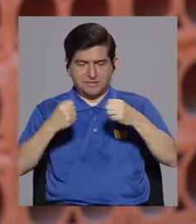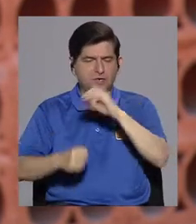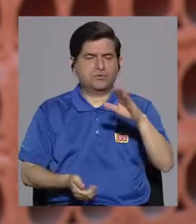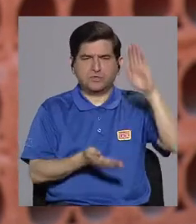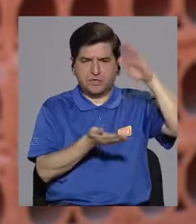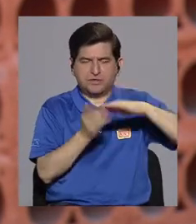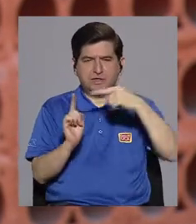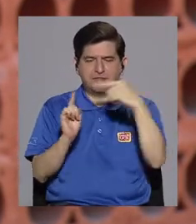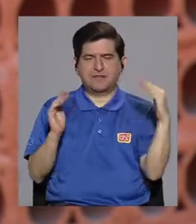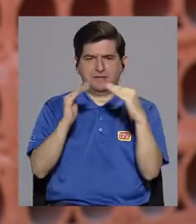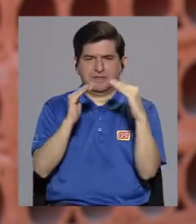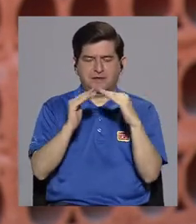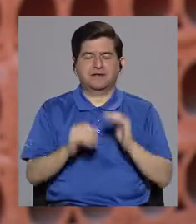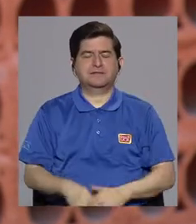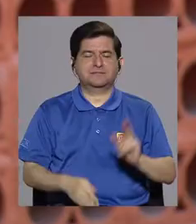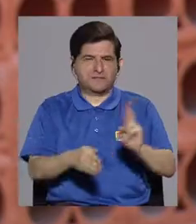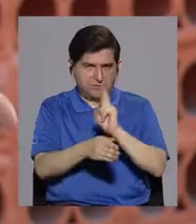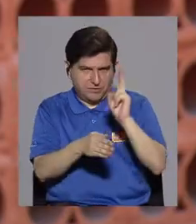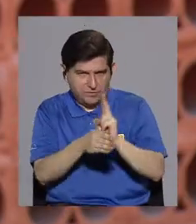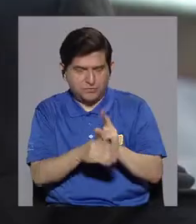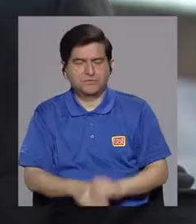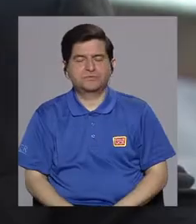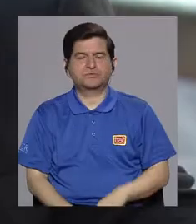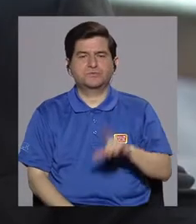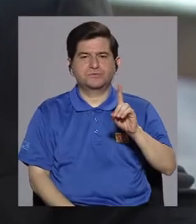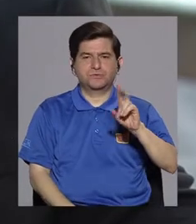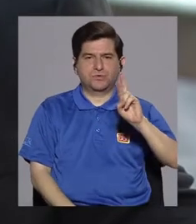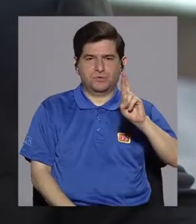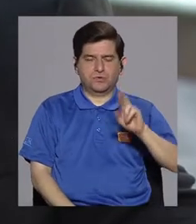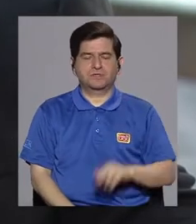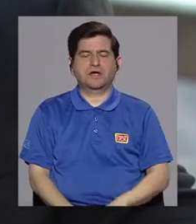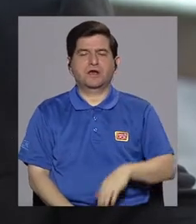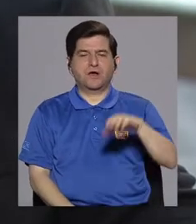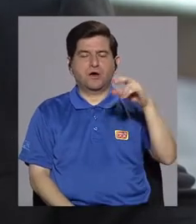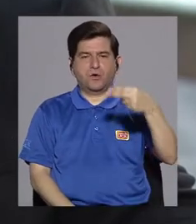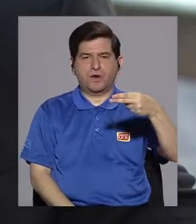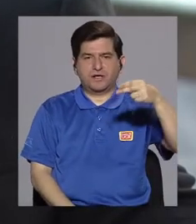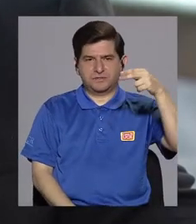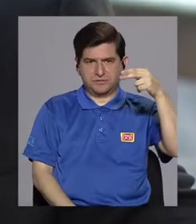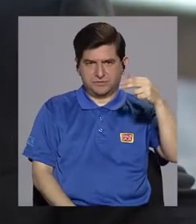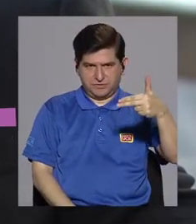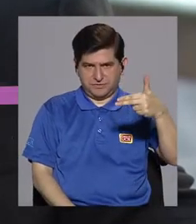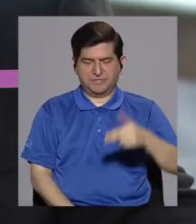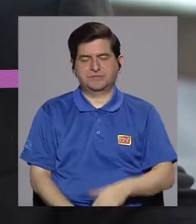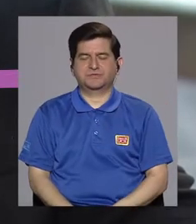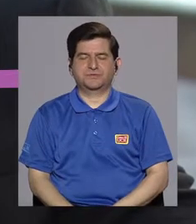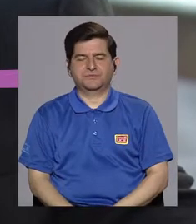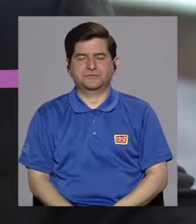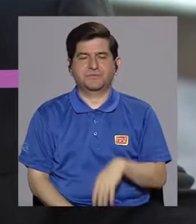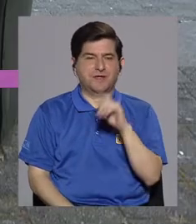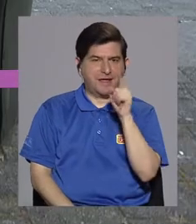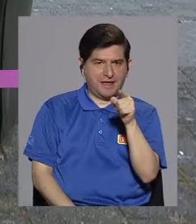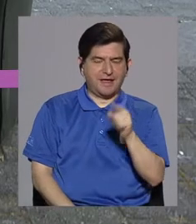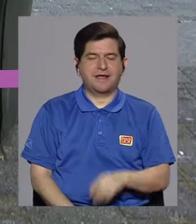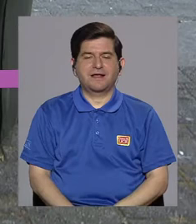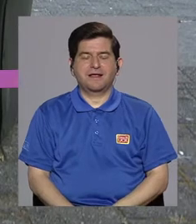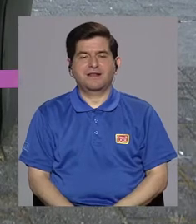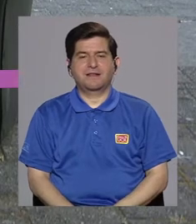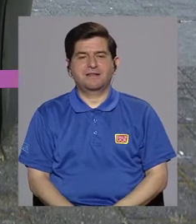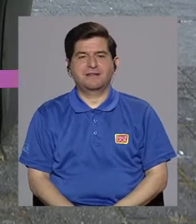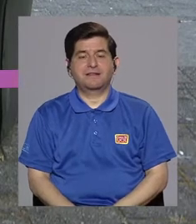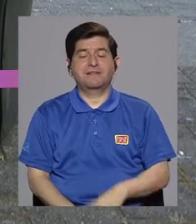reducir el riesgo de su uso. Está con nosotros el doctor Horacio Chamizo. Muchas gracias por estar con nosotros. Mucho gusto. El